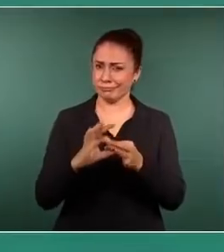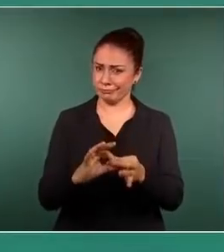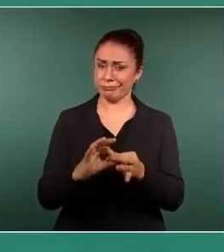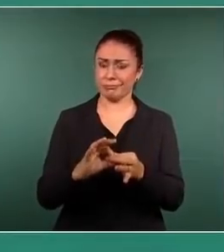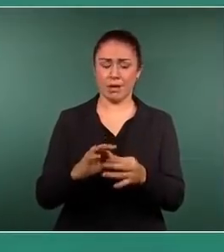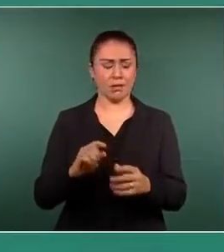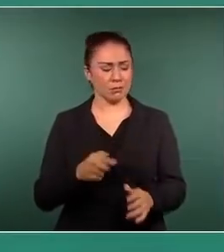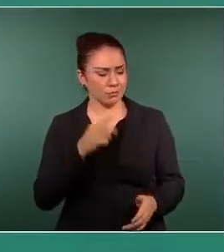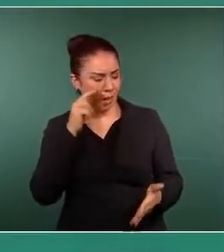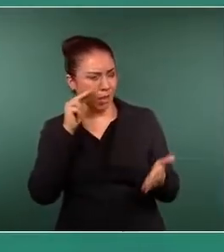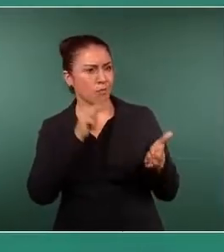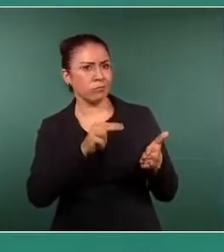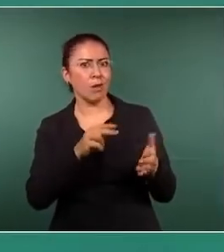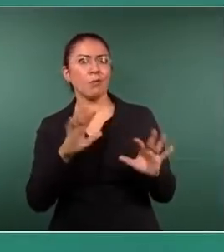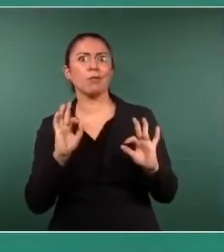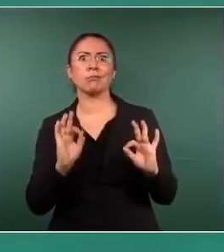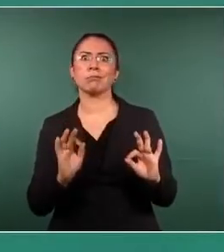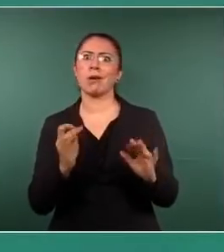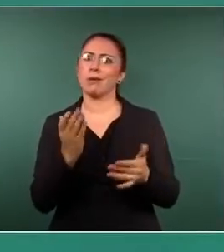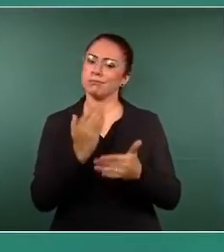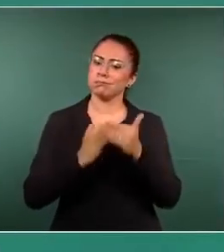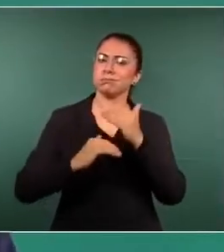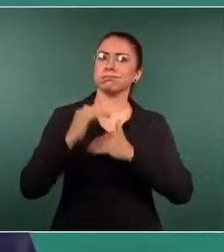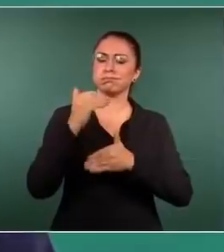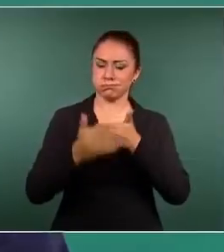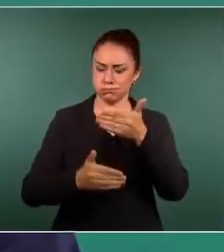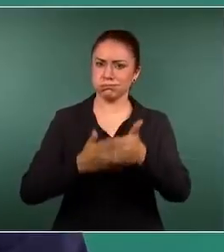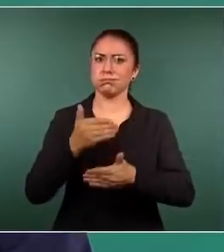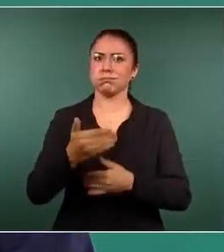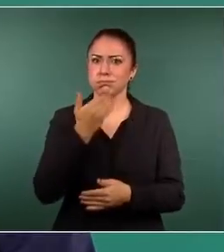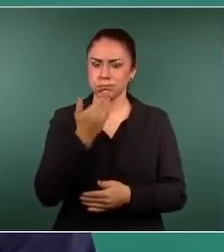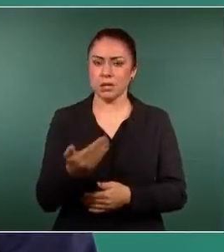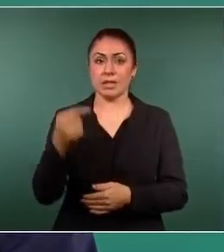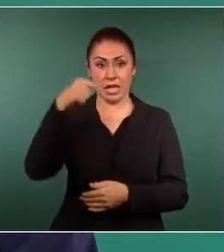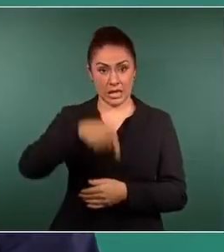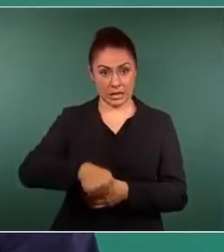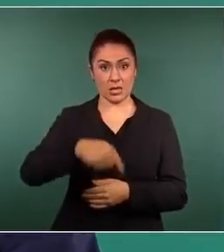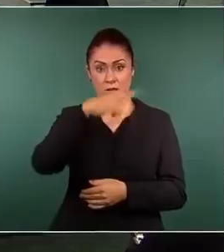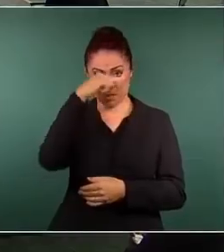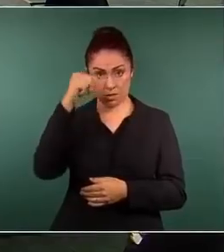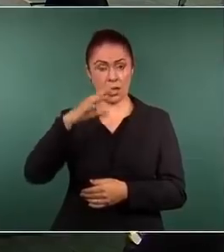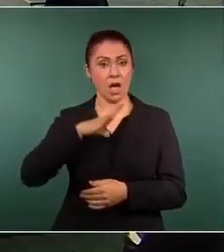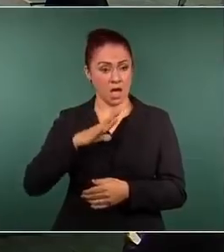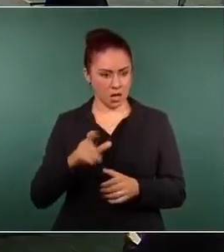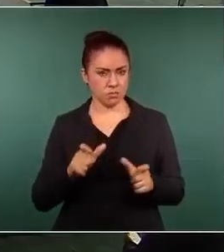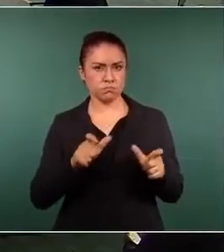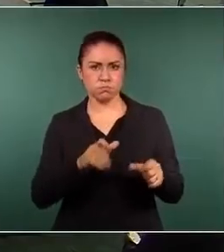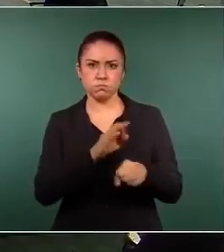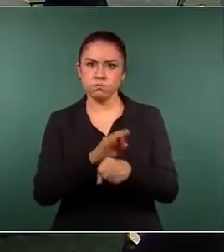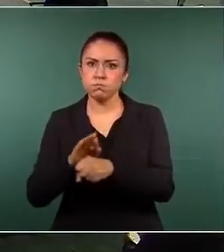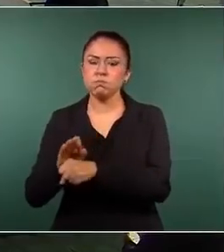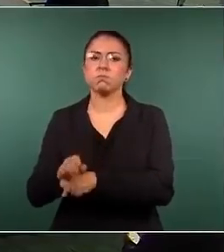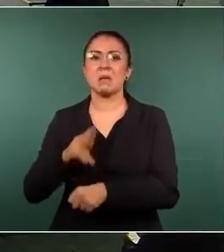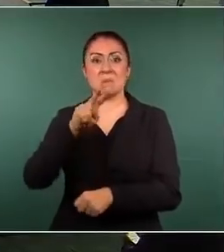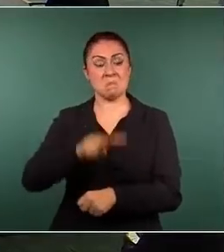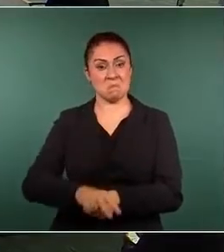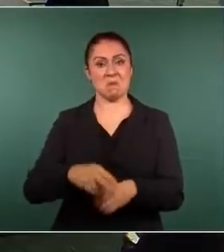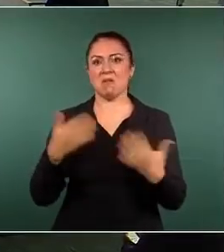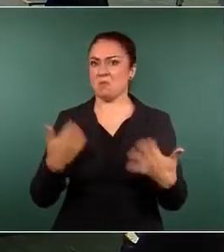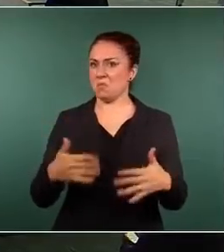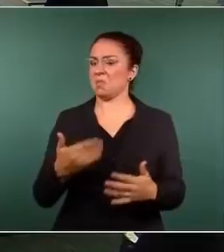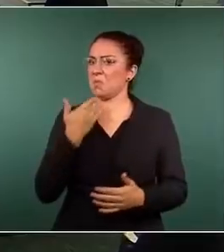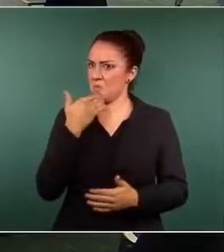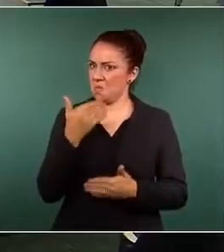quiero hacer mención que la mesa de seguridad de nayarit ha dejado constancia de su eficacia